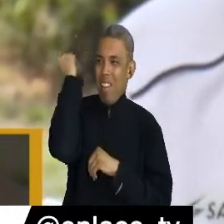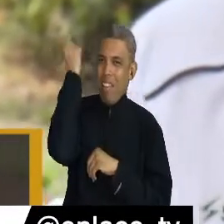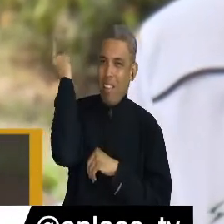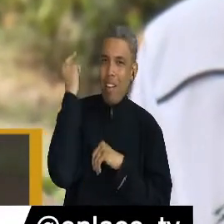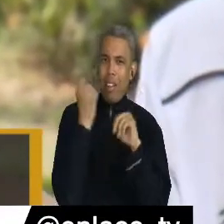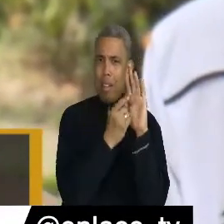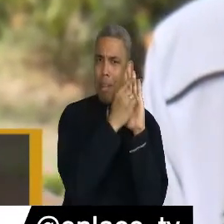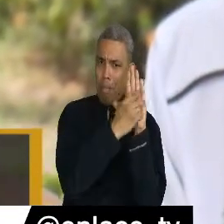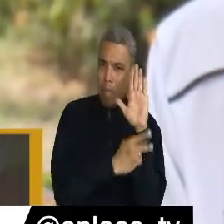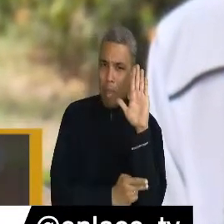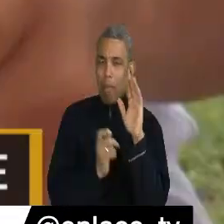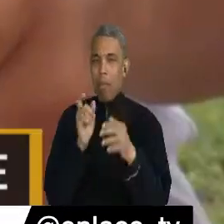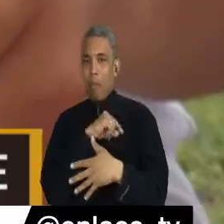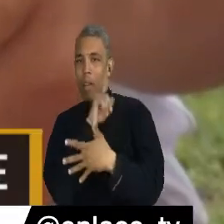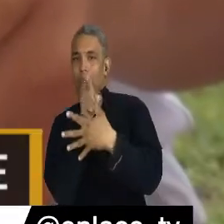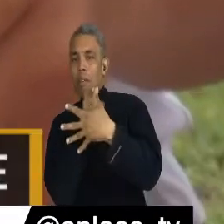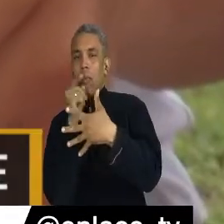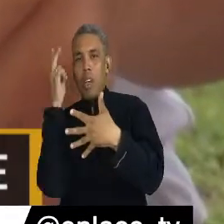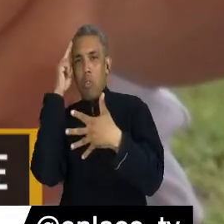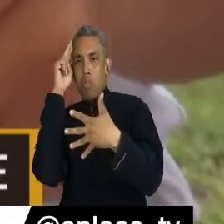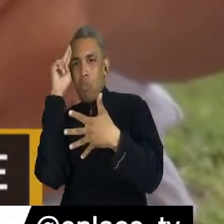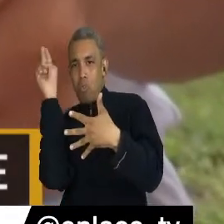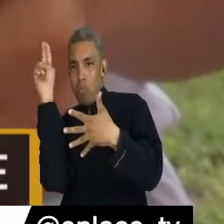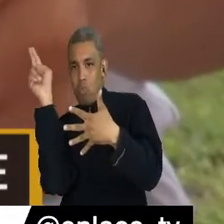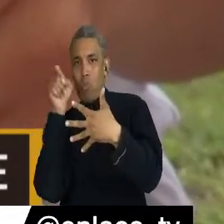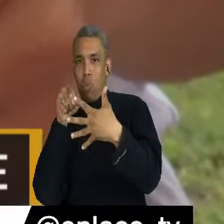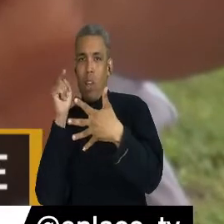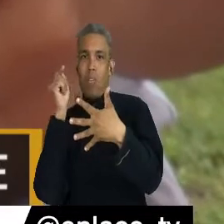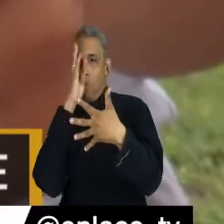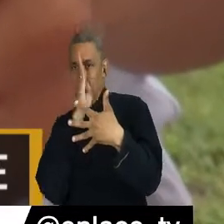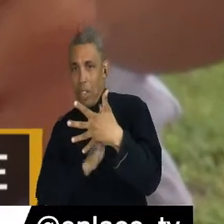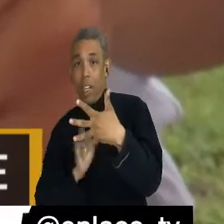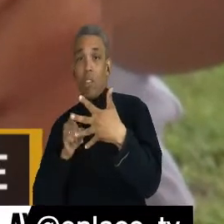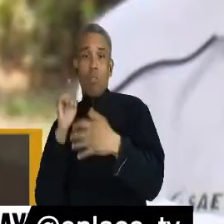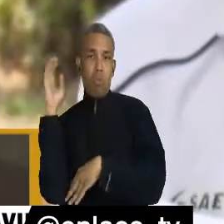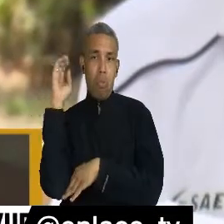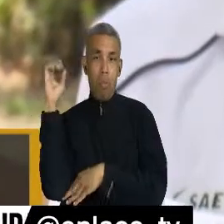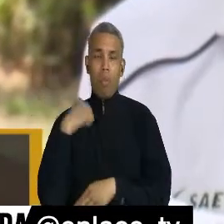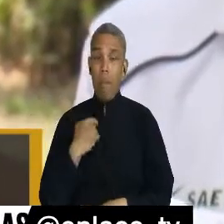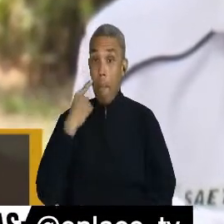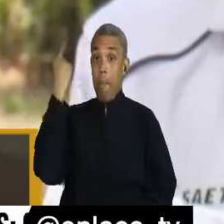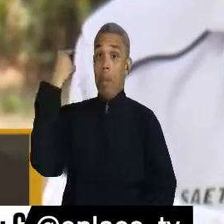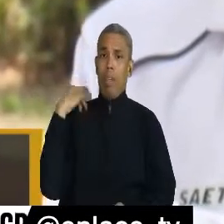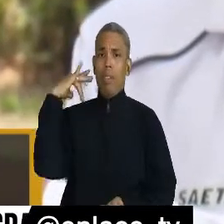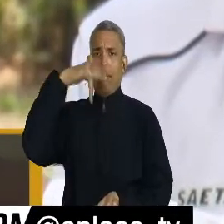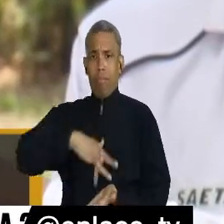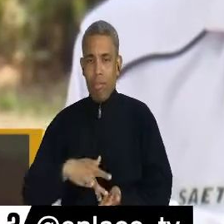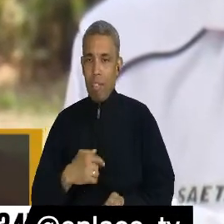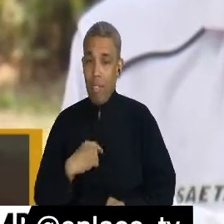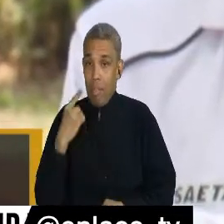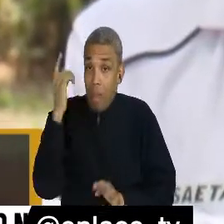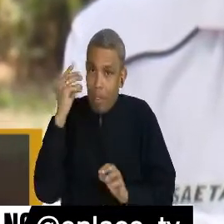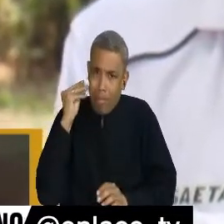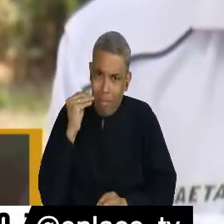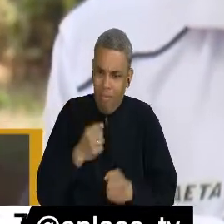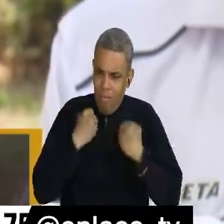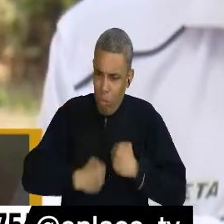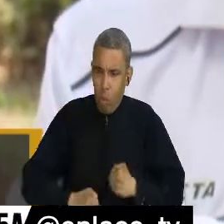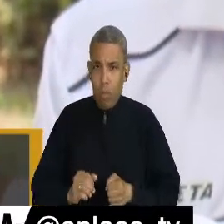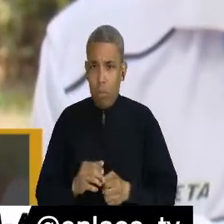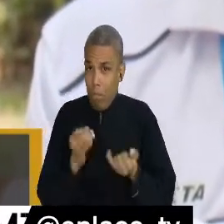viajo a un suramericano, preparando mejor, no hacer lo más posible, eso no es